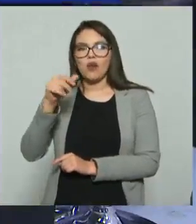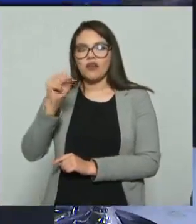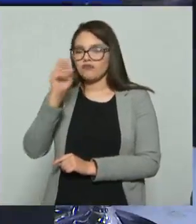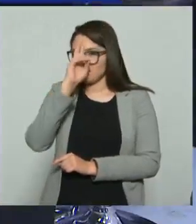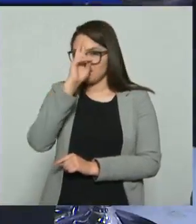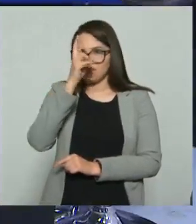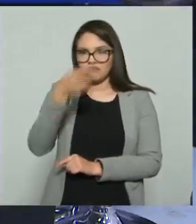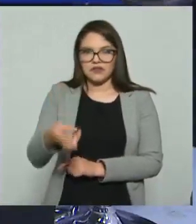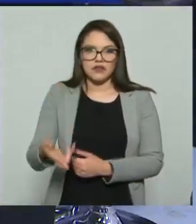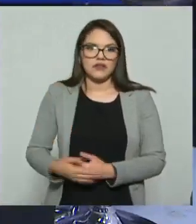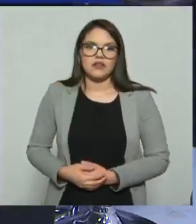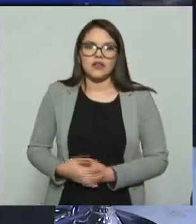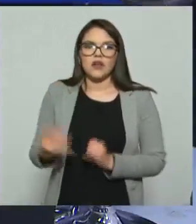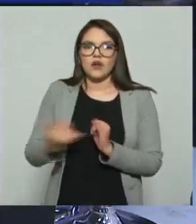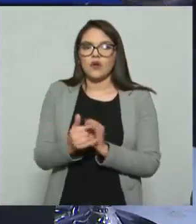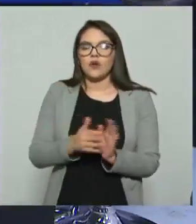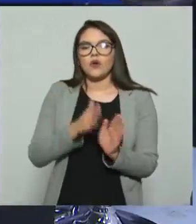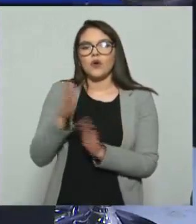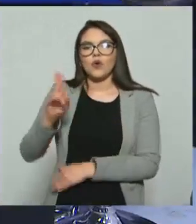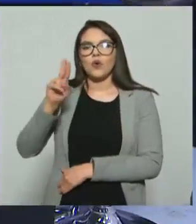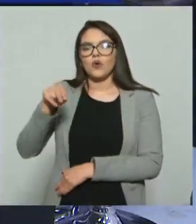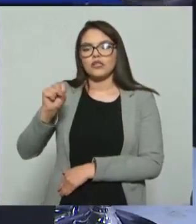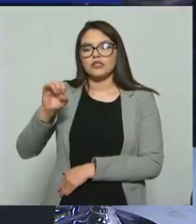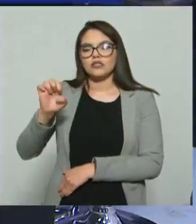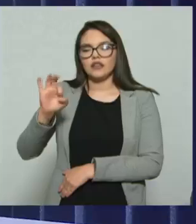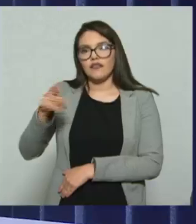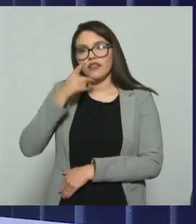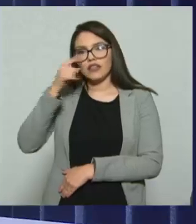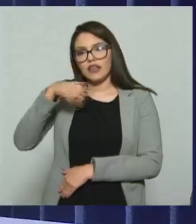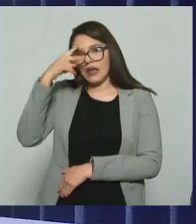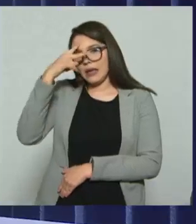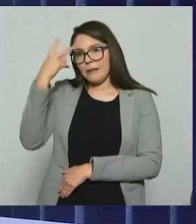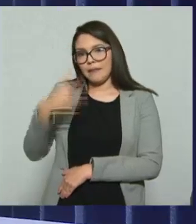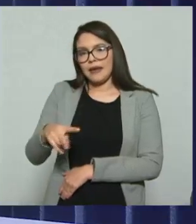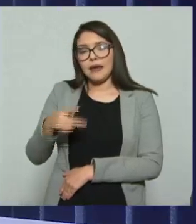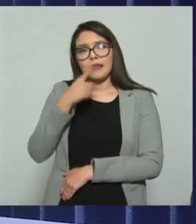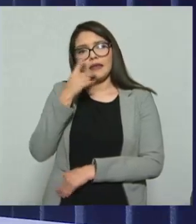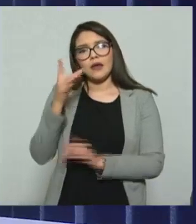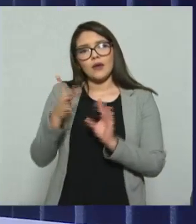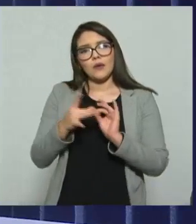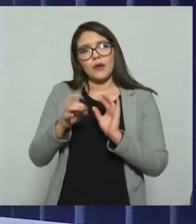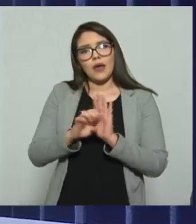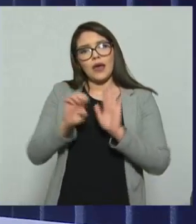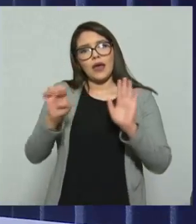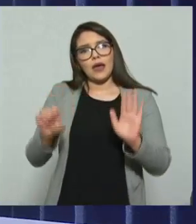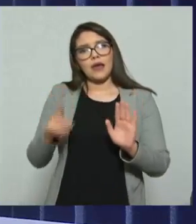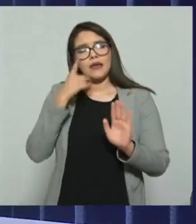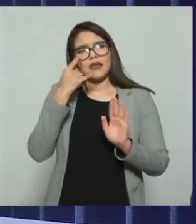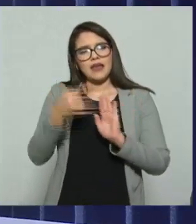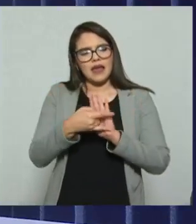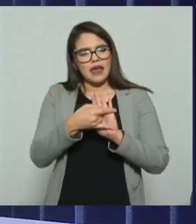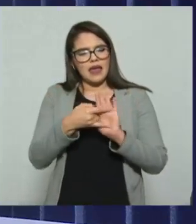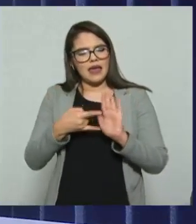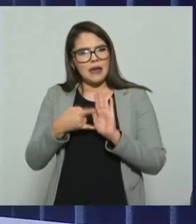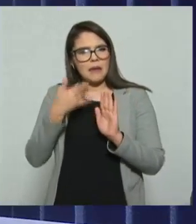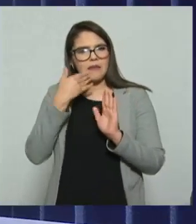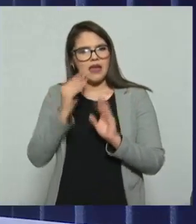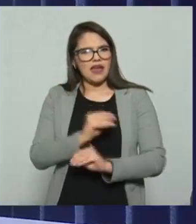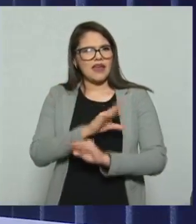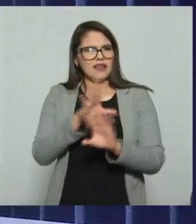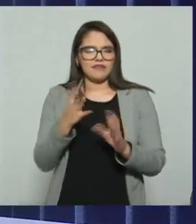UNICEF acaba de informar recientemente que México es un país ejemplar en sus etiquetados. Pero ¿qué ocurre cuando